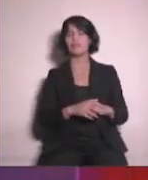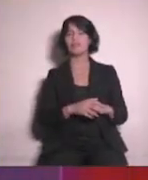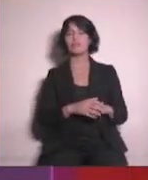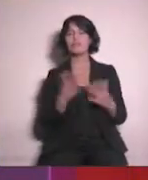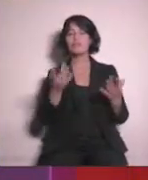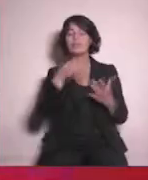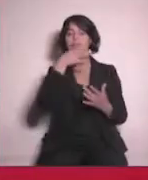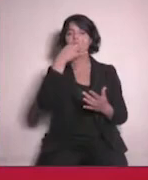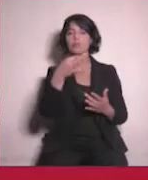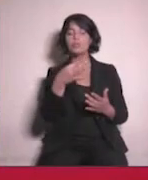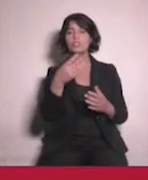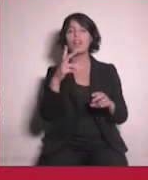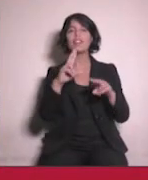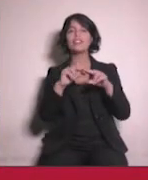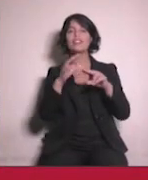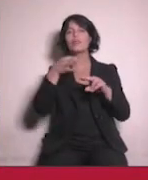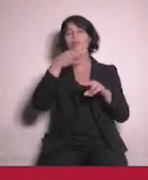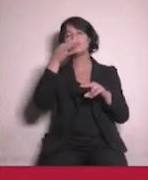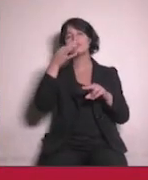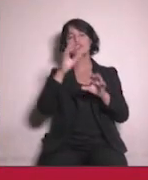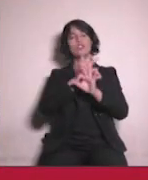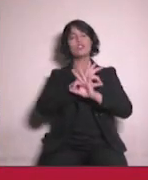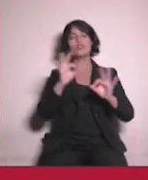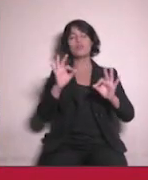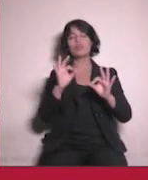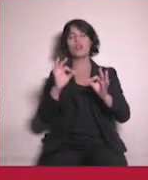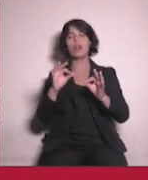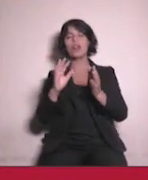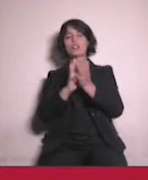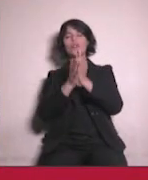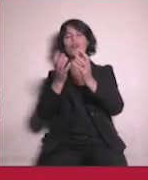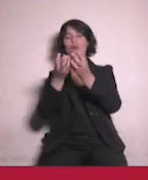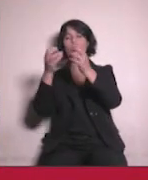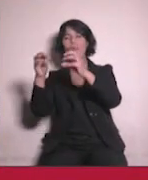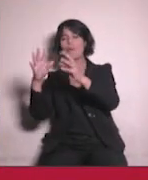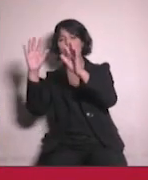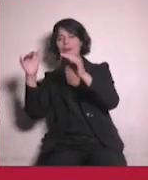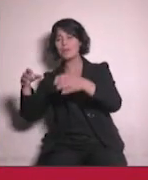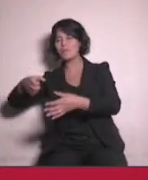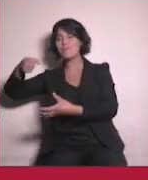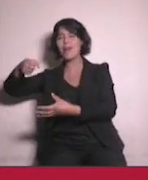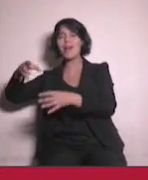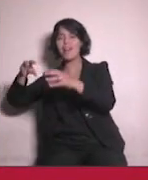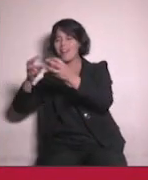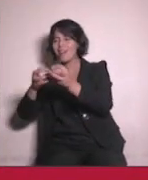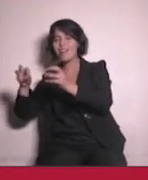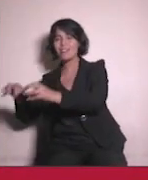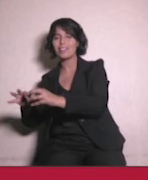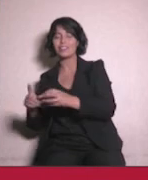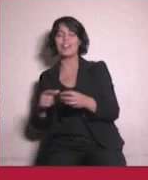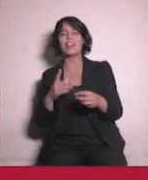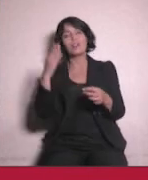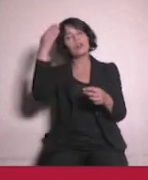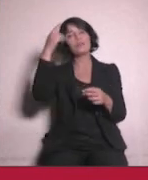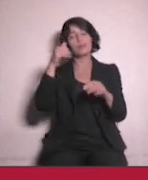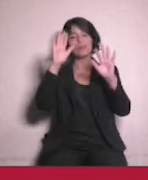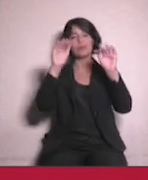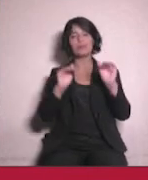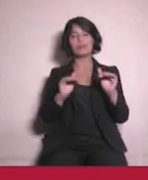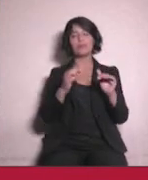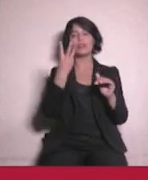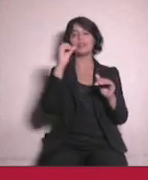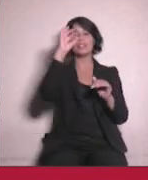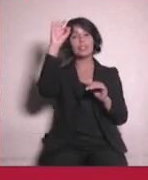Como dice el antiguo dicho, nunca todos los huevos en la misma canasta, nos preocupamos de que así sea. Y esto tenemos prácticamente